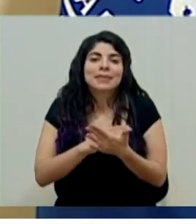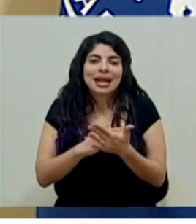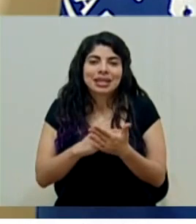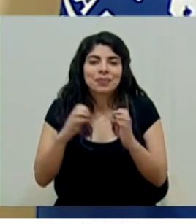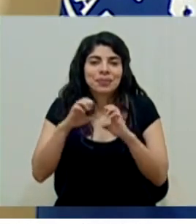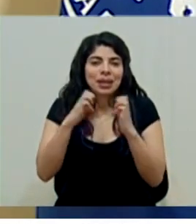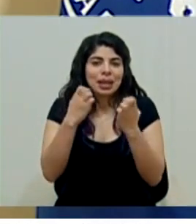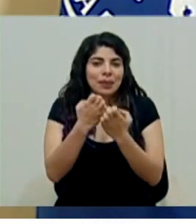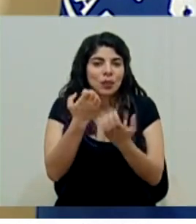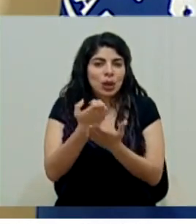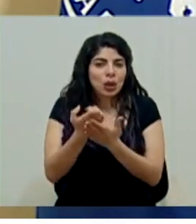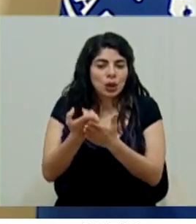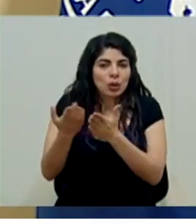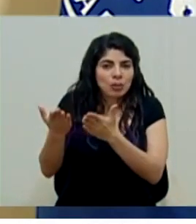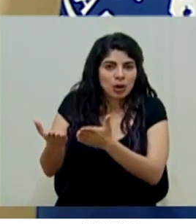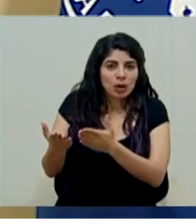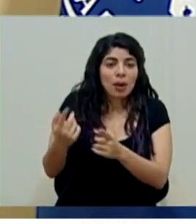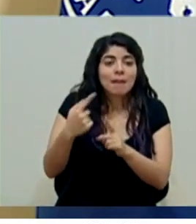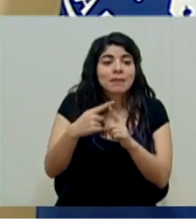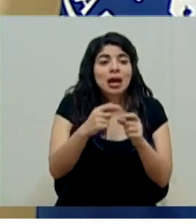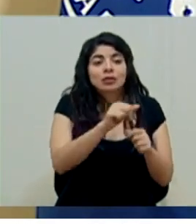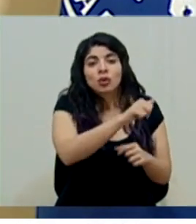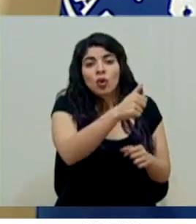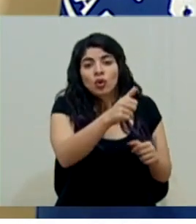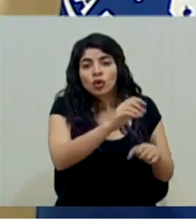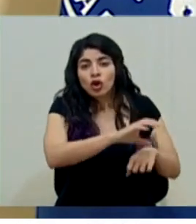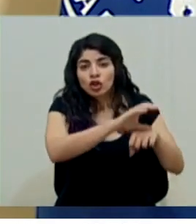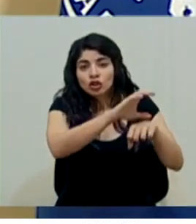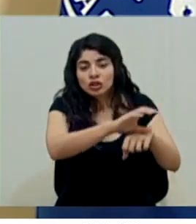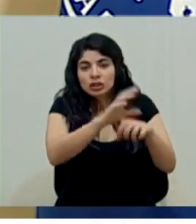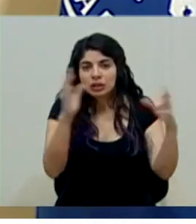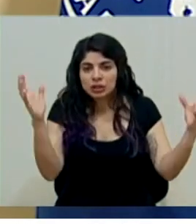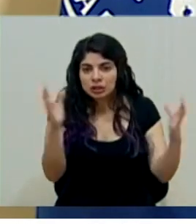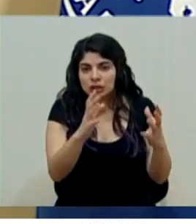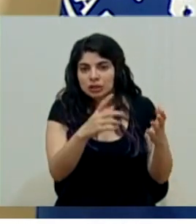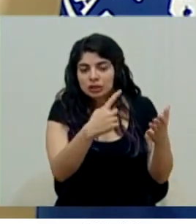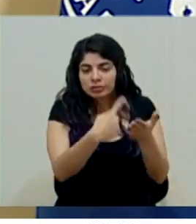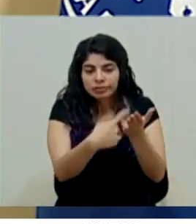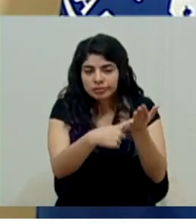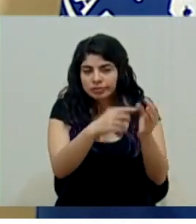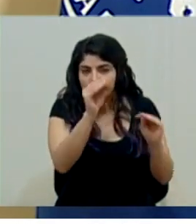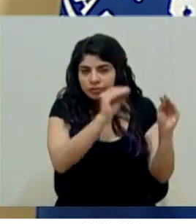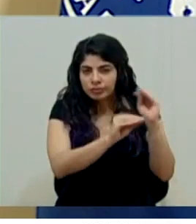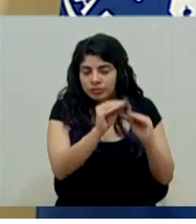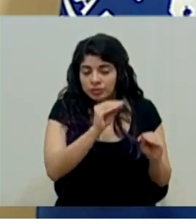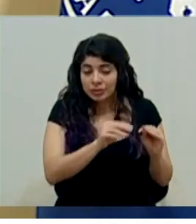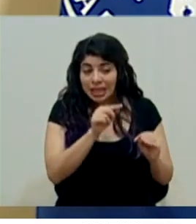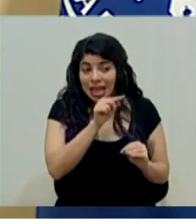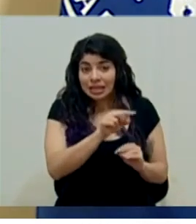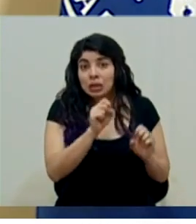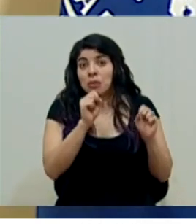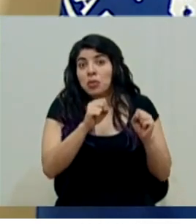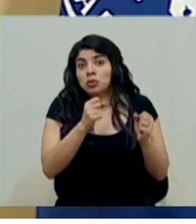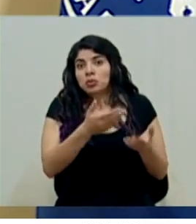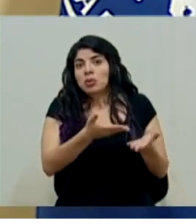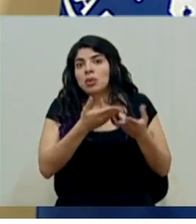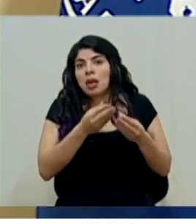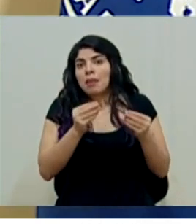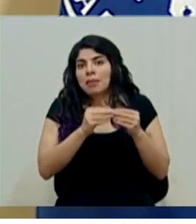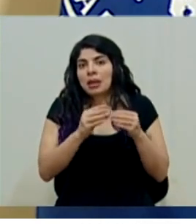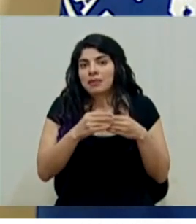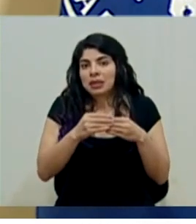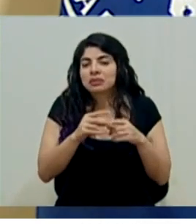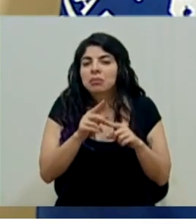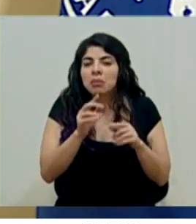el equipo económico, con apoyo de otros consejos, está en proceso de construcción y que nos podría dar otros márgenes. Pero